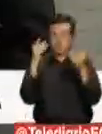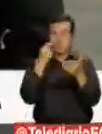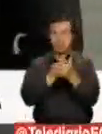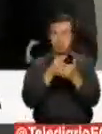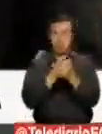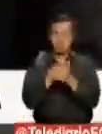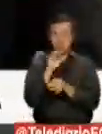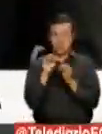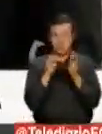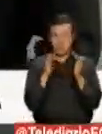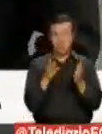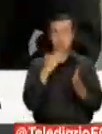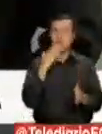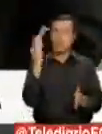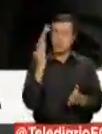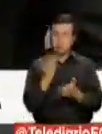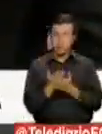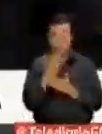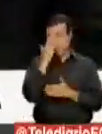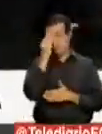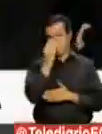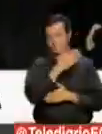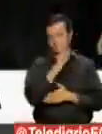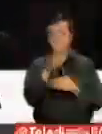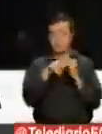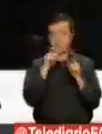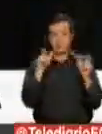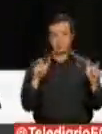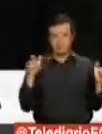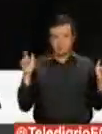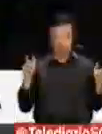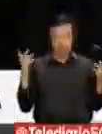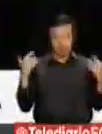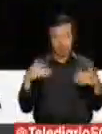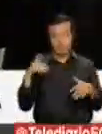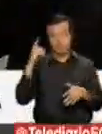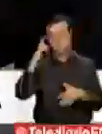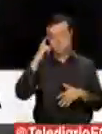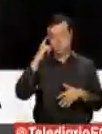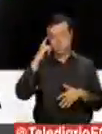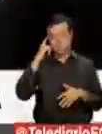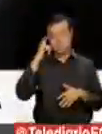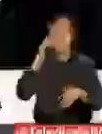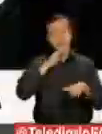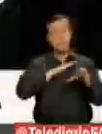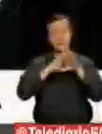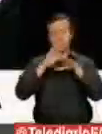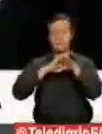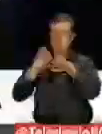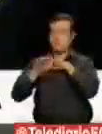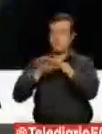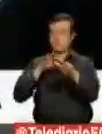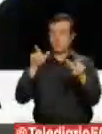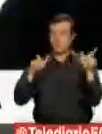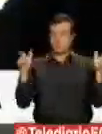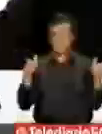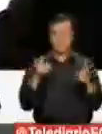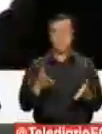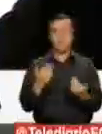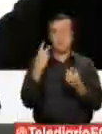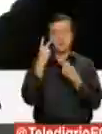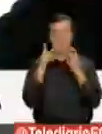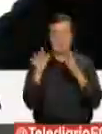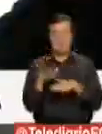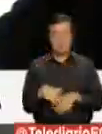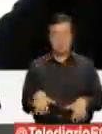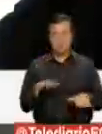regalos. Sí, gracias, César. Muy buenos días con todos los televidentes. Pues sí, les hacemos la cordial invitación a que nos vengan a visitar a nuestra